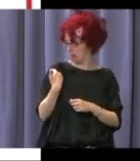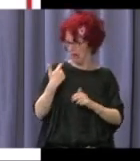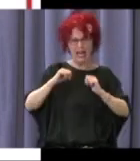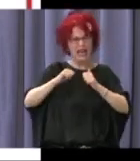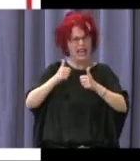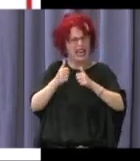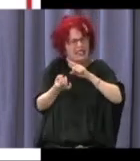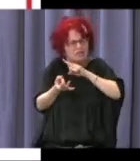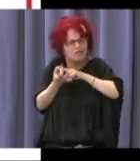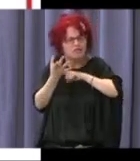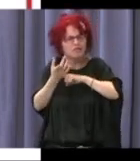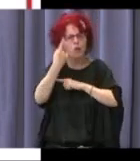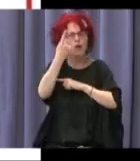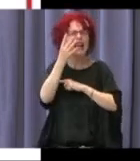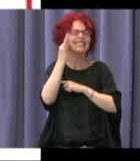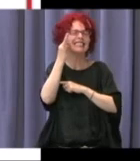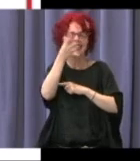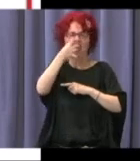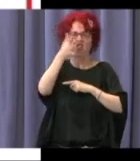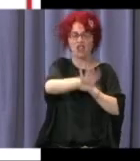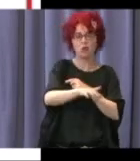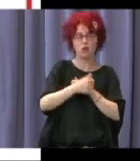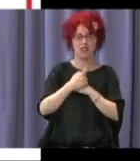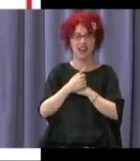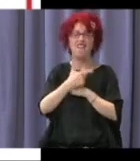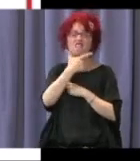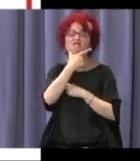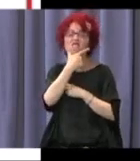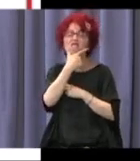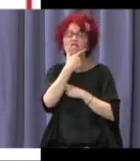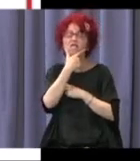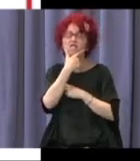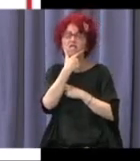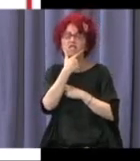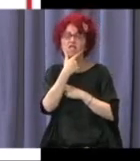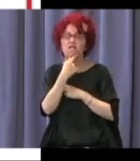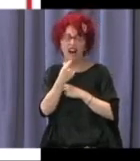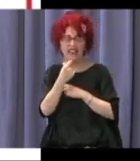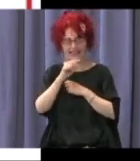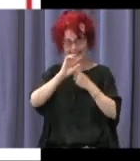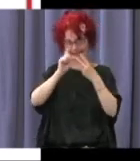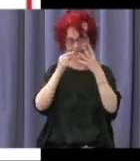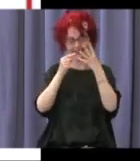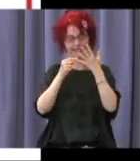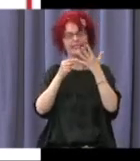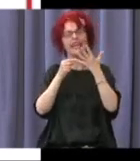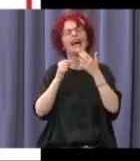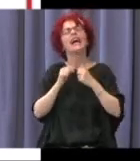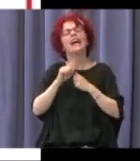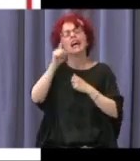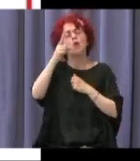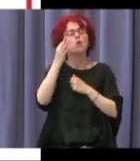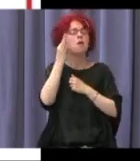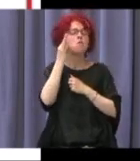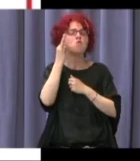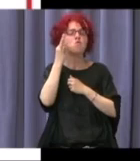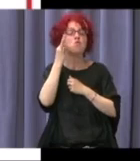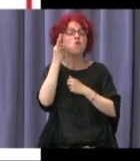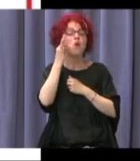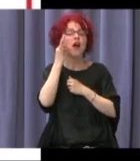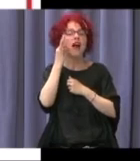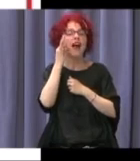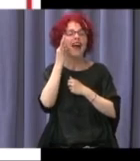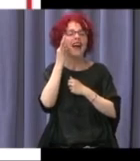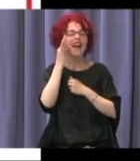una chica denunció esto, que fácil, en su quinta acepción decía, dicho especialmente de una mujer que se presta